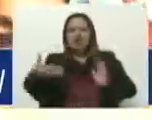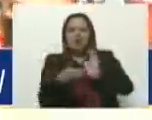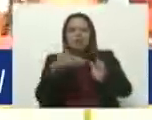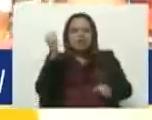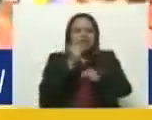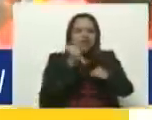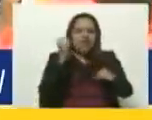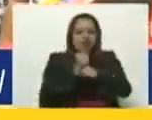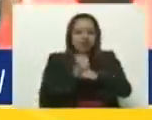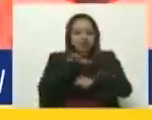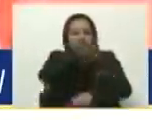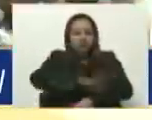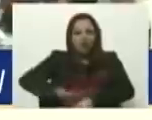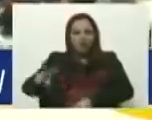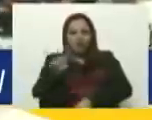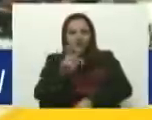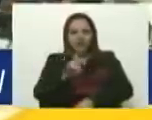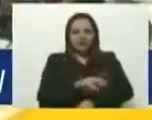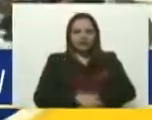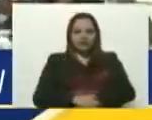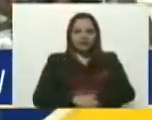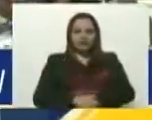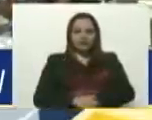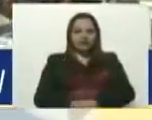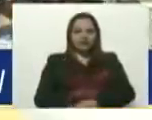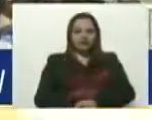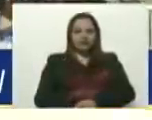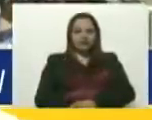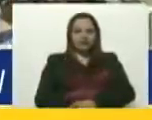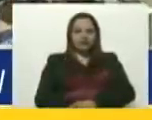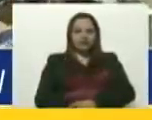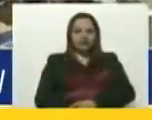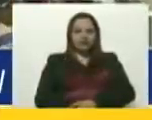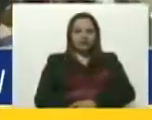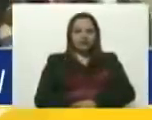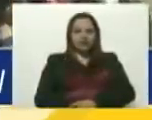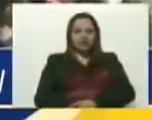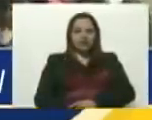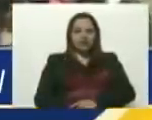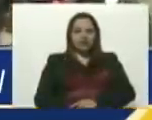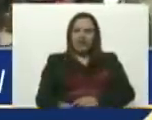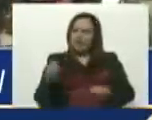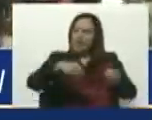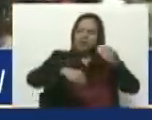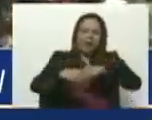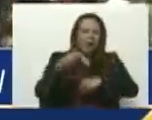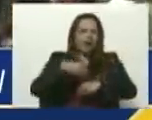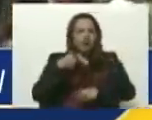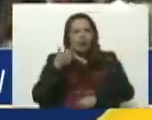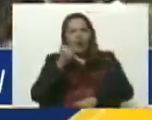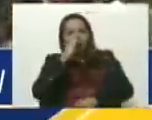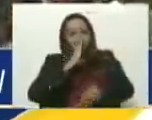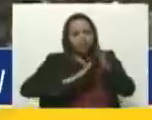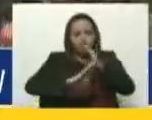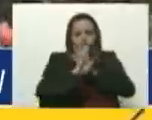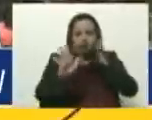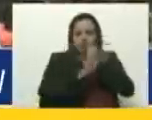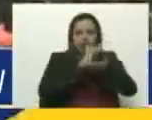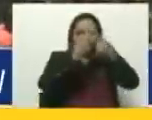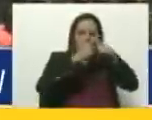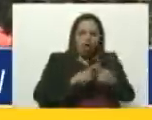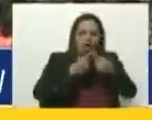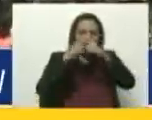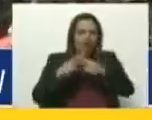trabajadores pero efe que fueron mucho más estoy siendo modesto en la apreciación